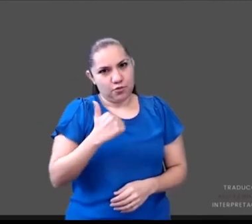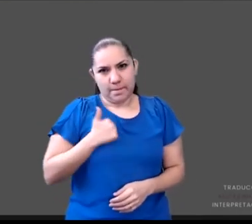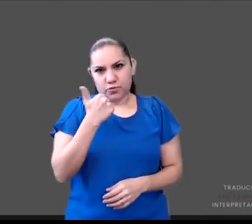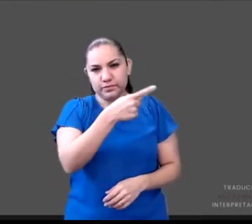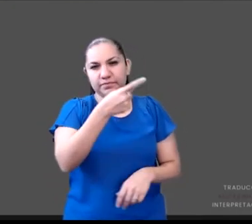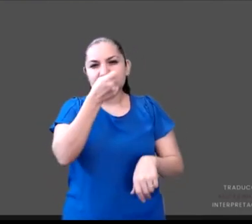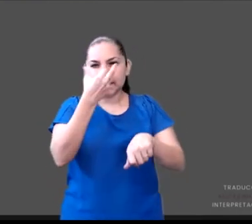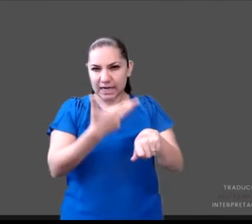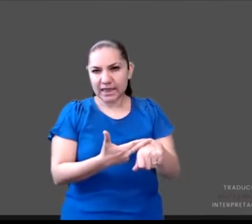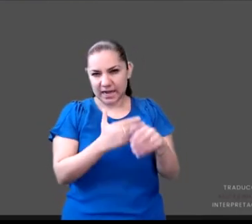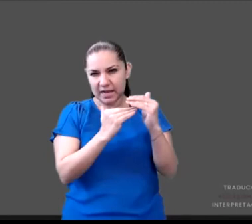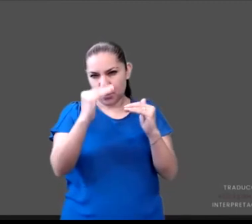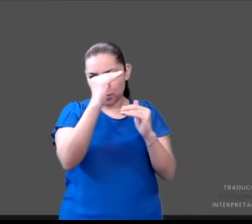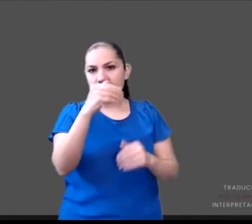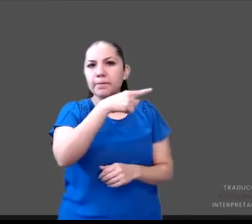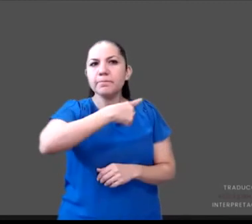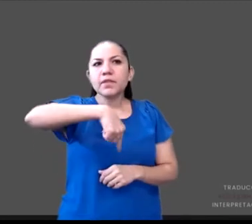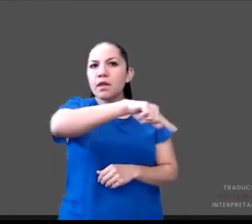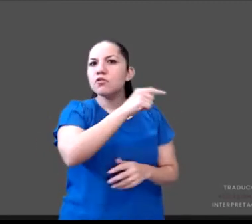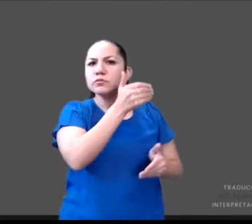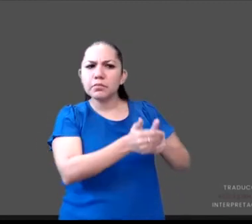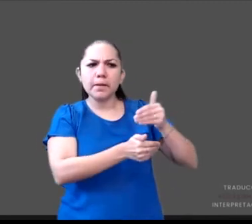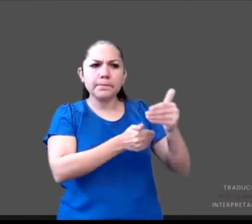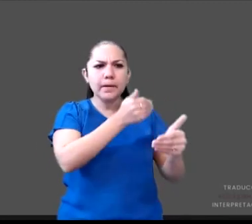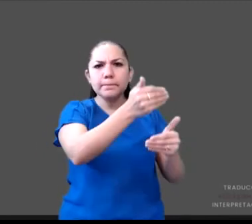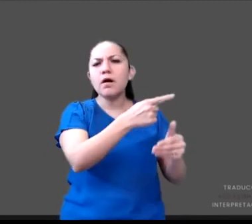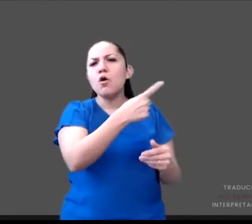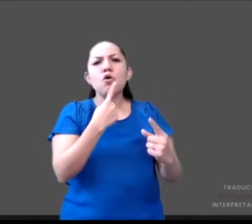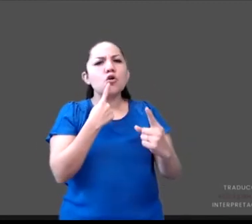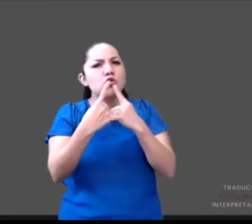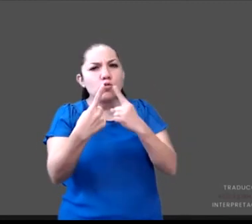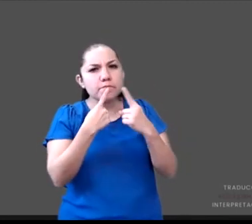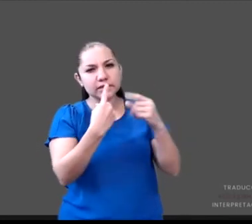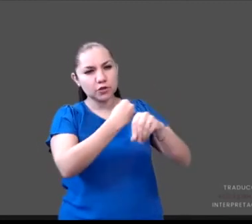de los conversatorios, de esto que denominamos